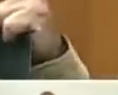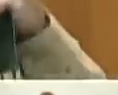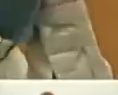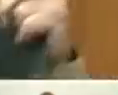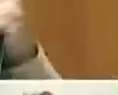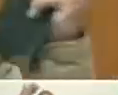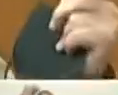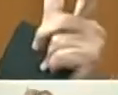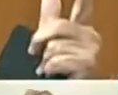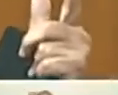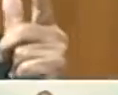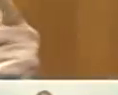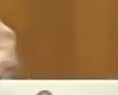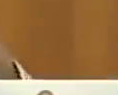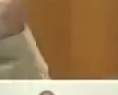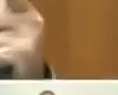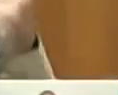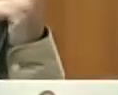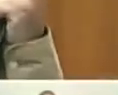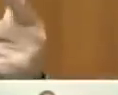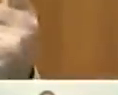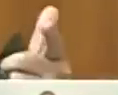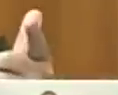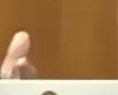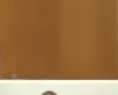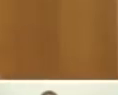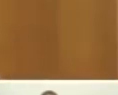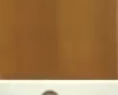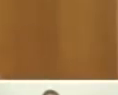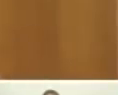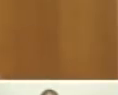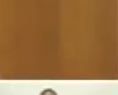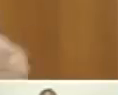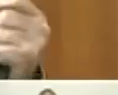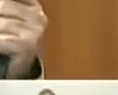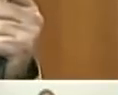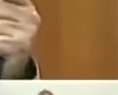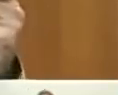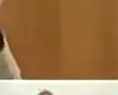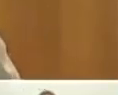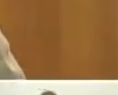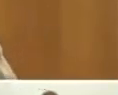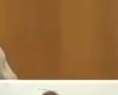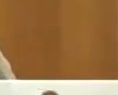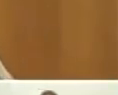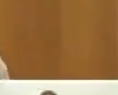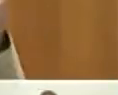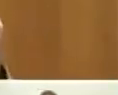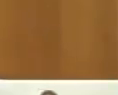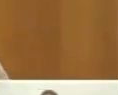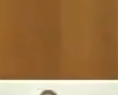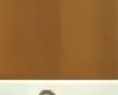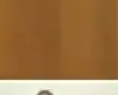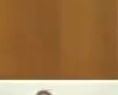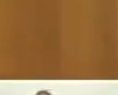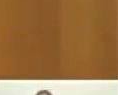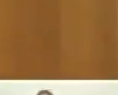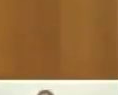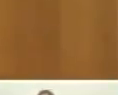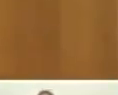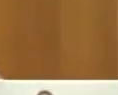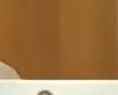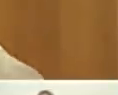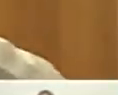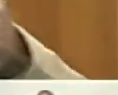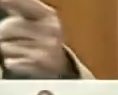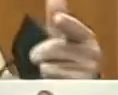habla ni siquiera de espías, que eran los encargados de vigilar. En cambio, Sun Tzu, cuando escribe El Arte de la Guerra,